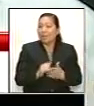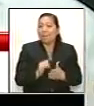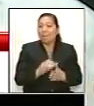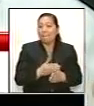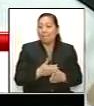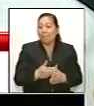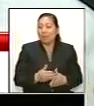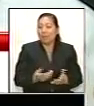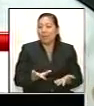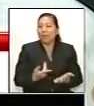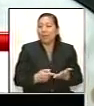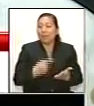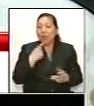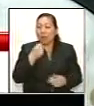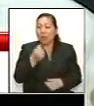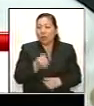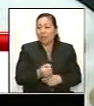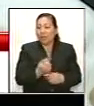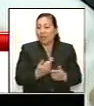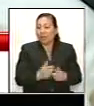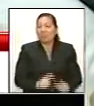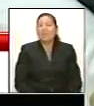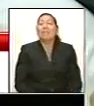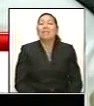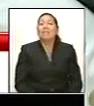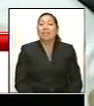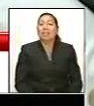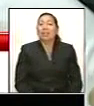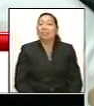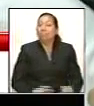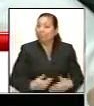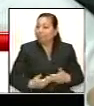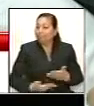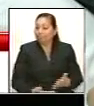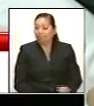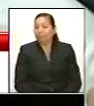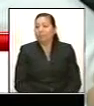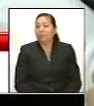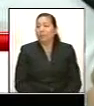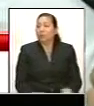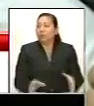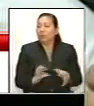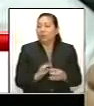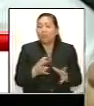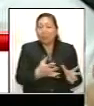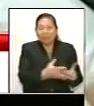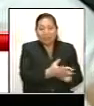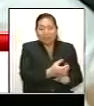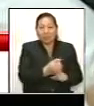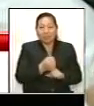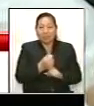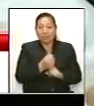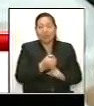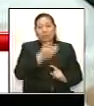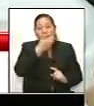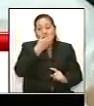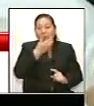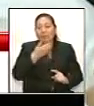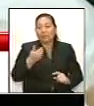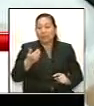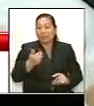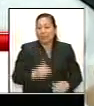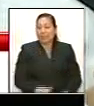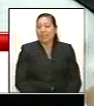parte de los delitos contra la libertad. Por eso es que son derivados a la unidad de secuestros. Entonces, eso